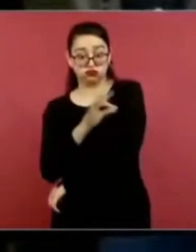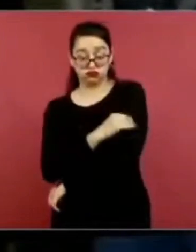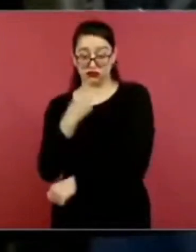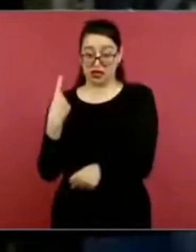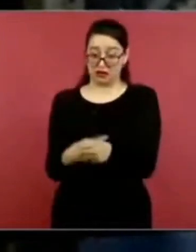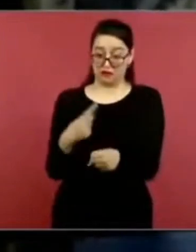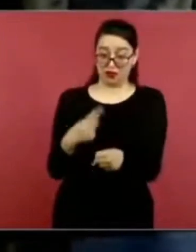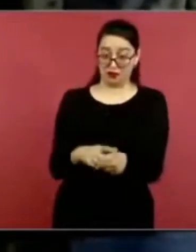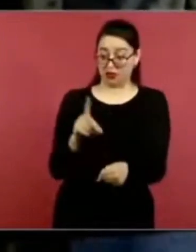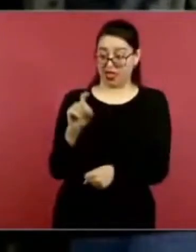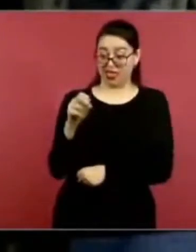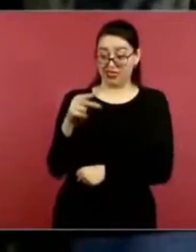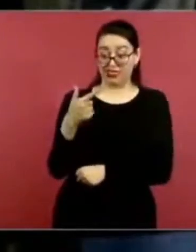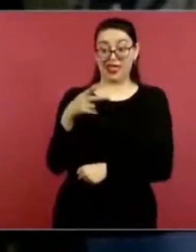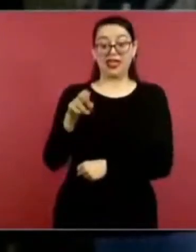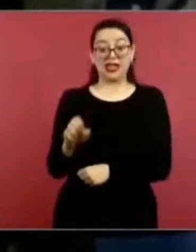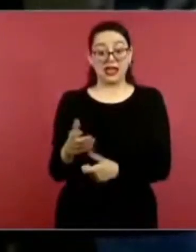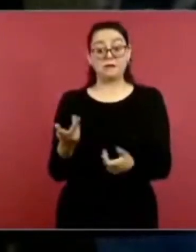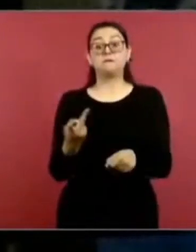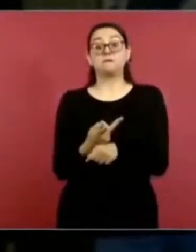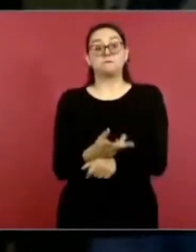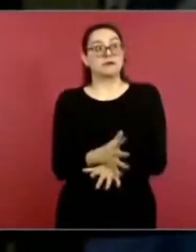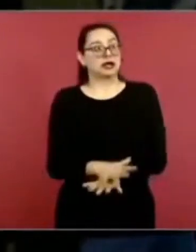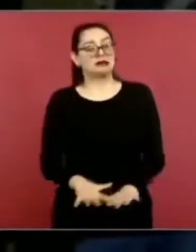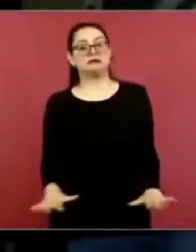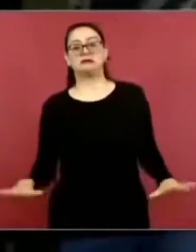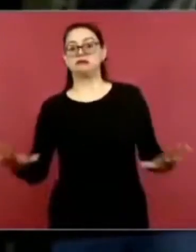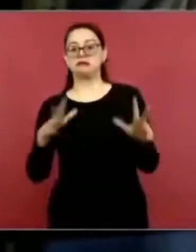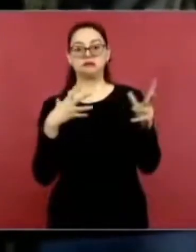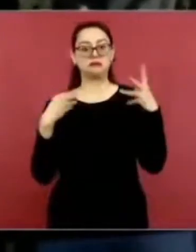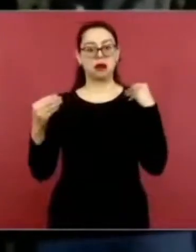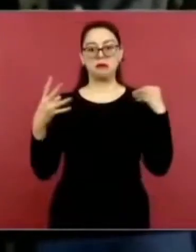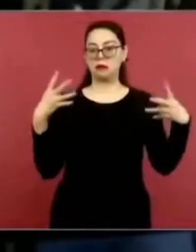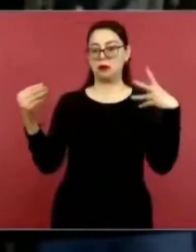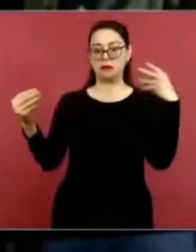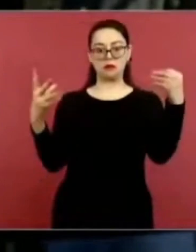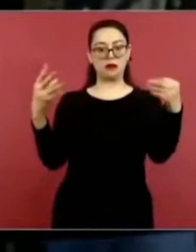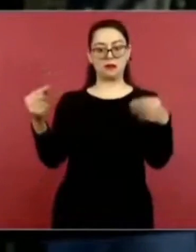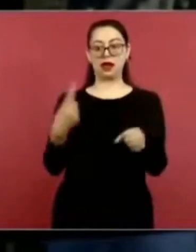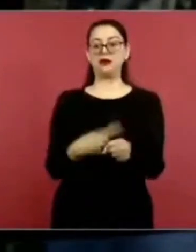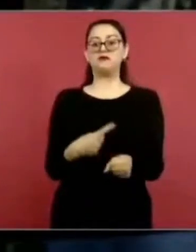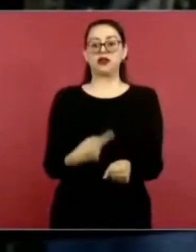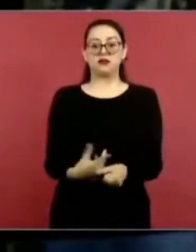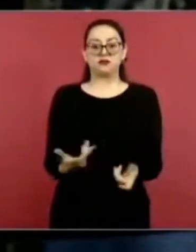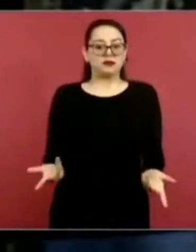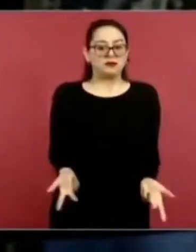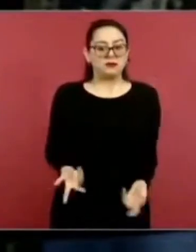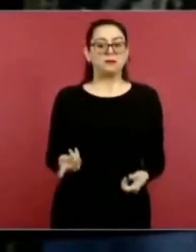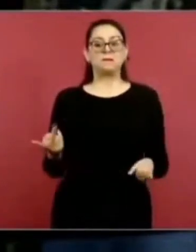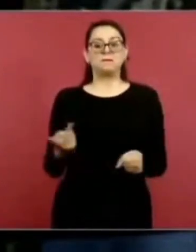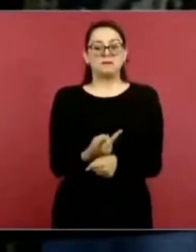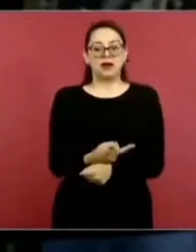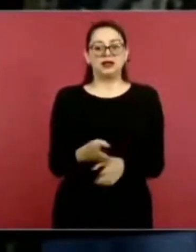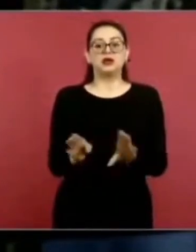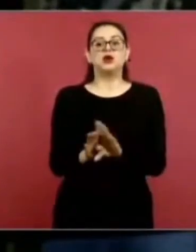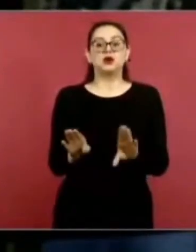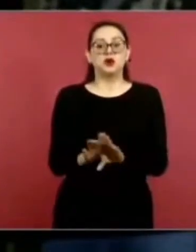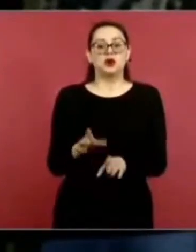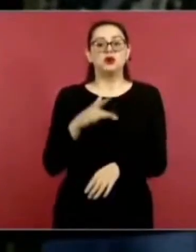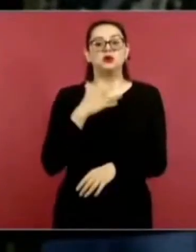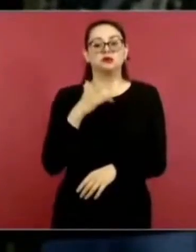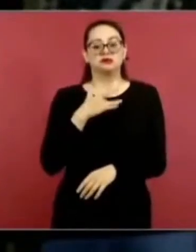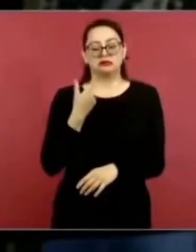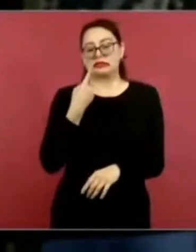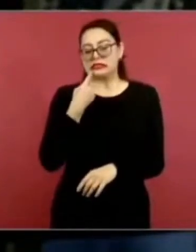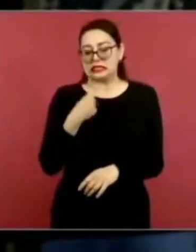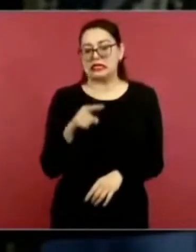estas partes de agua puede proliferar en el dengue y producirse una crisis sanitaria? ¿Qué les podría decir a todas estas quejas